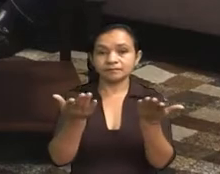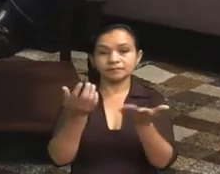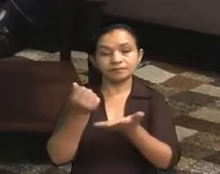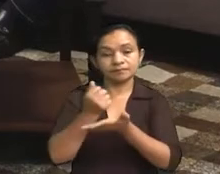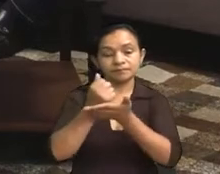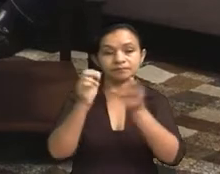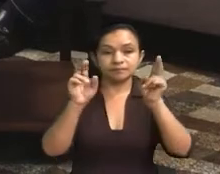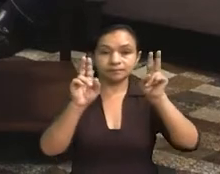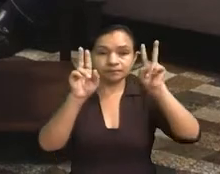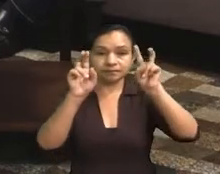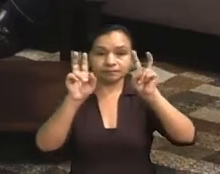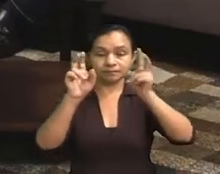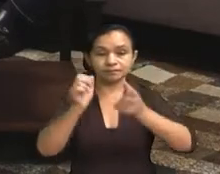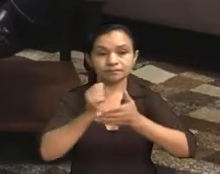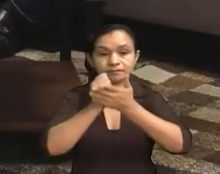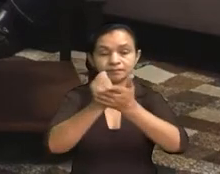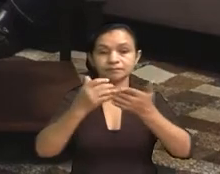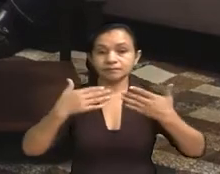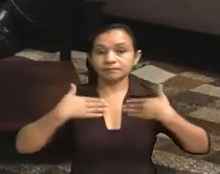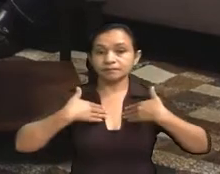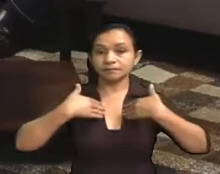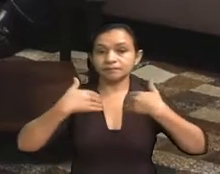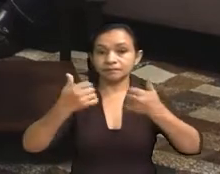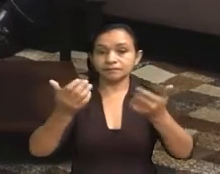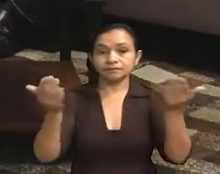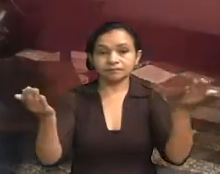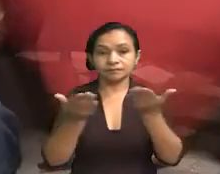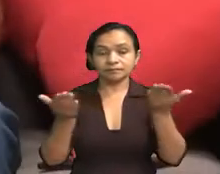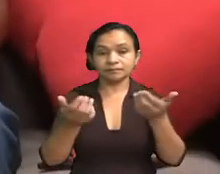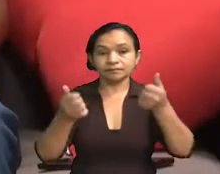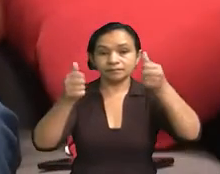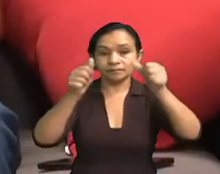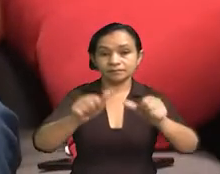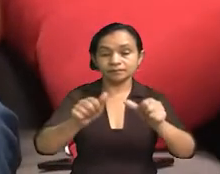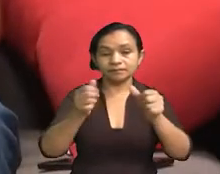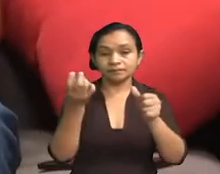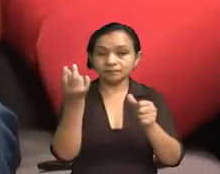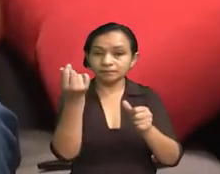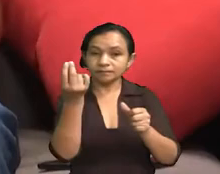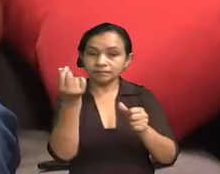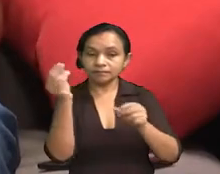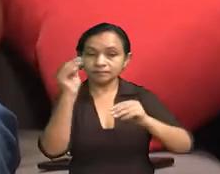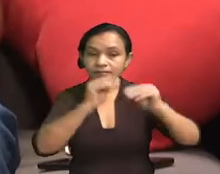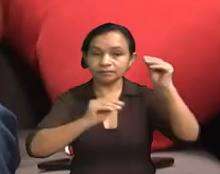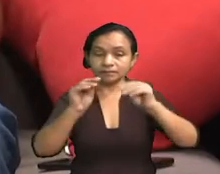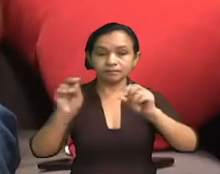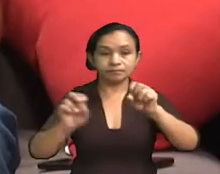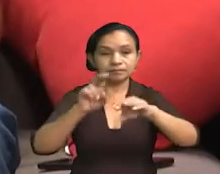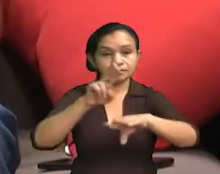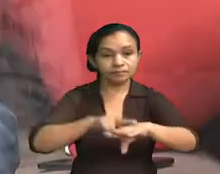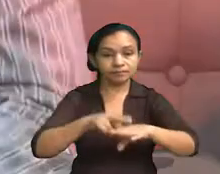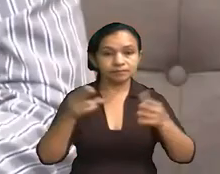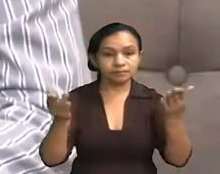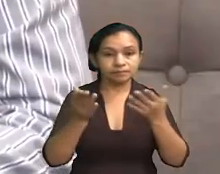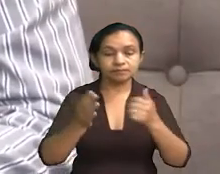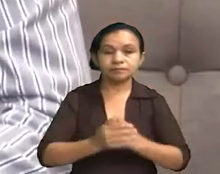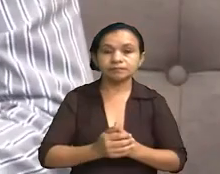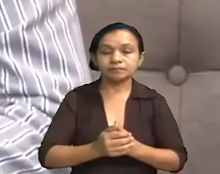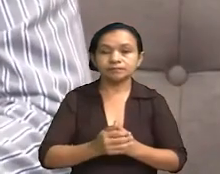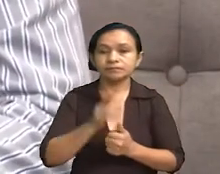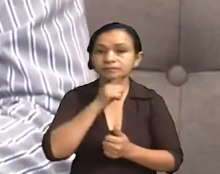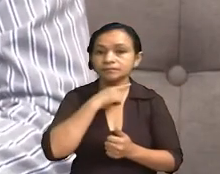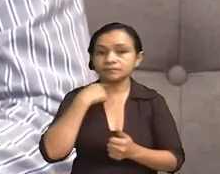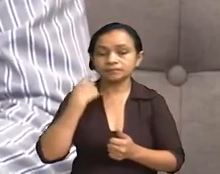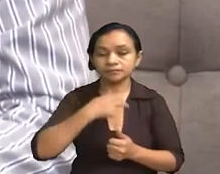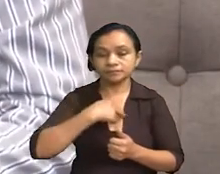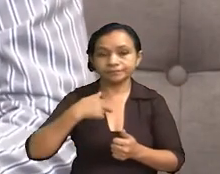salud, en inversión pública en salud, precisamente esa consolidación de la economía nacional. Correcto. Mira, ha sido